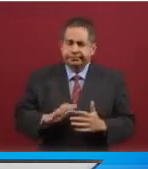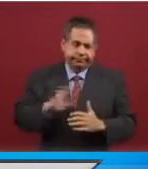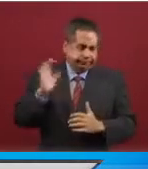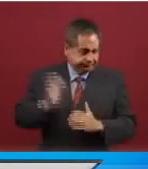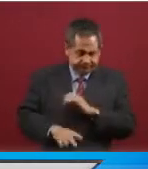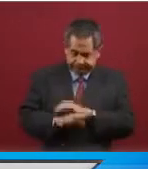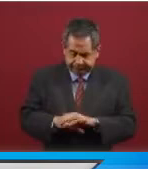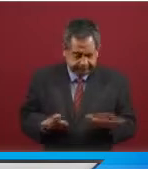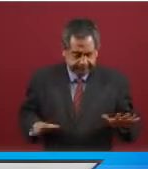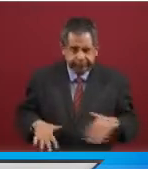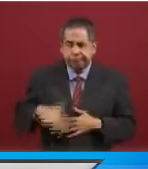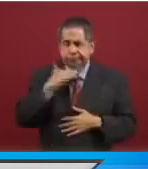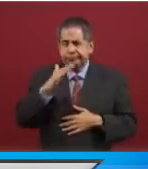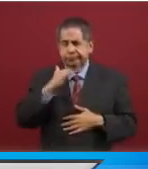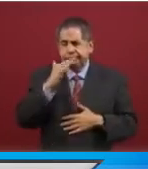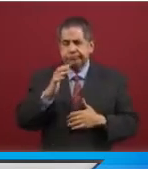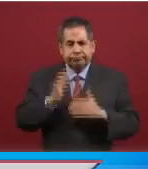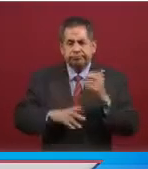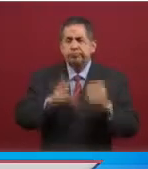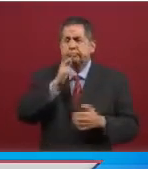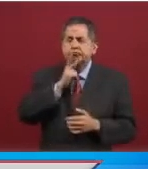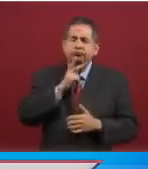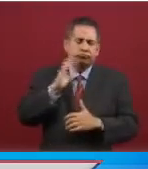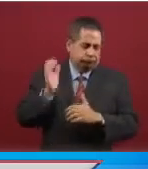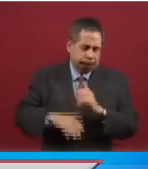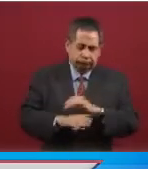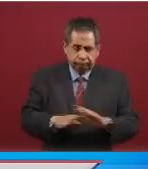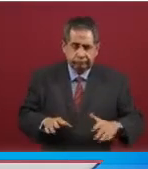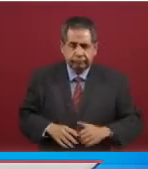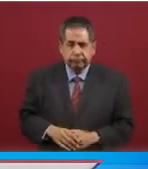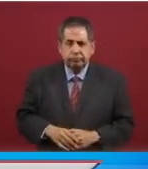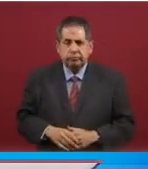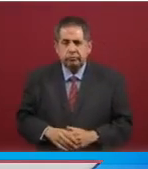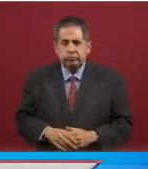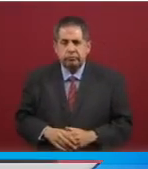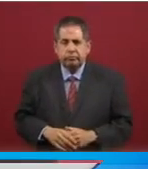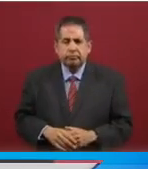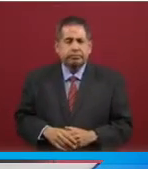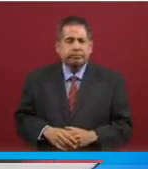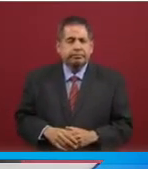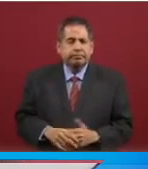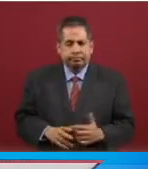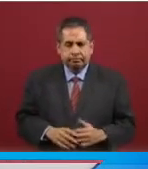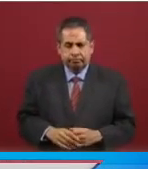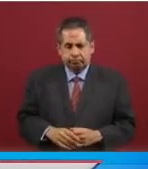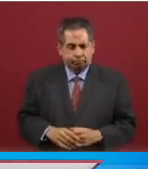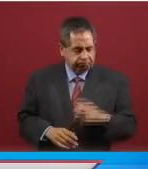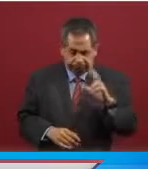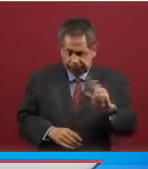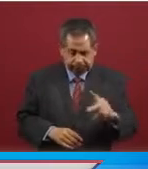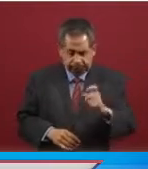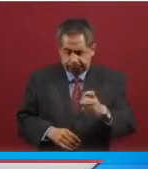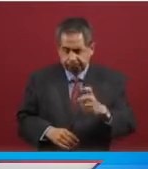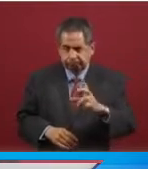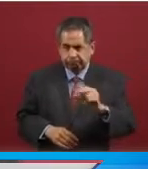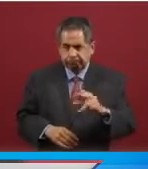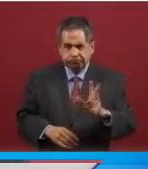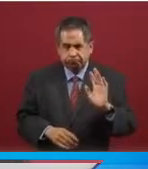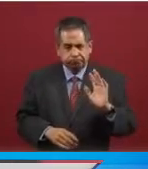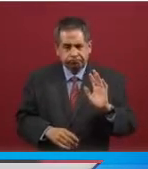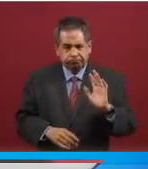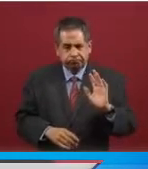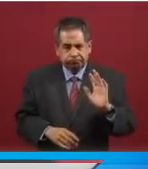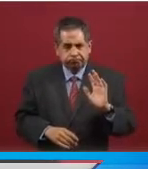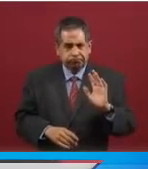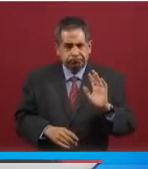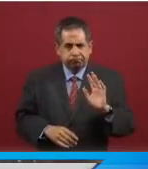función pública. No haya corrupción en los mandos superiores de Pemex y se revisan los actos de la paraestatal en el extranjero. El combate a la corrupción ha